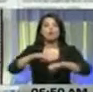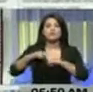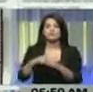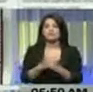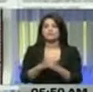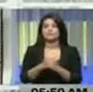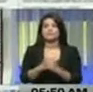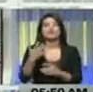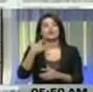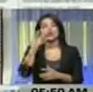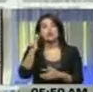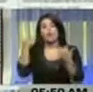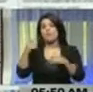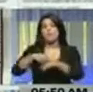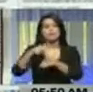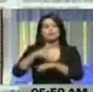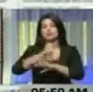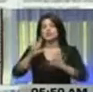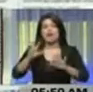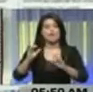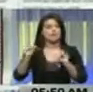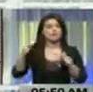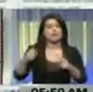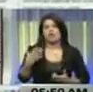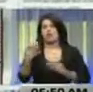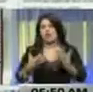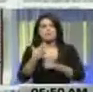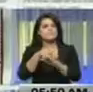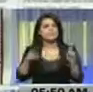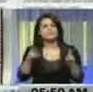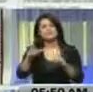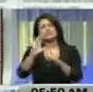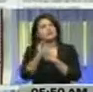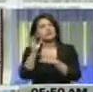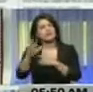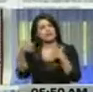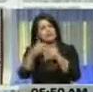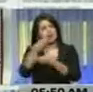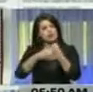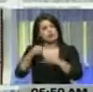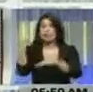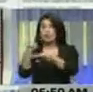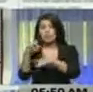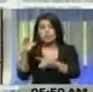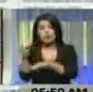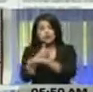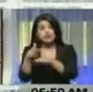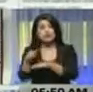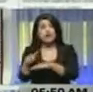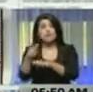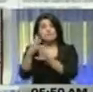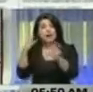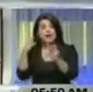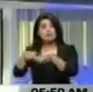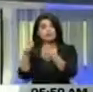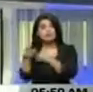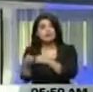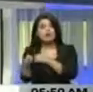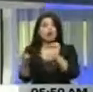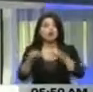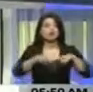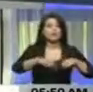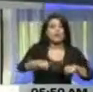en un momento determinado se caldearon los ánimos, pero es por la coyuntura de la guerra económica. Es culpa del gobierno que las panaderías tengan la cola, de que los supermercados,